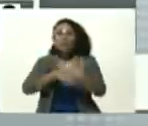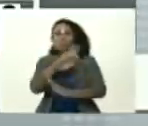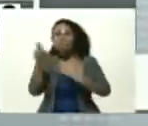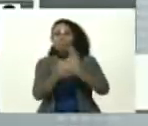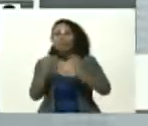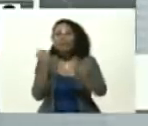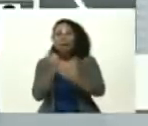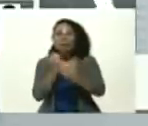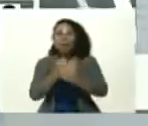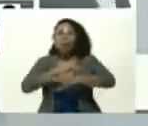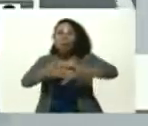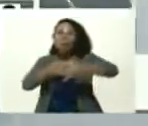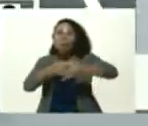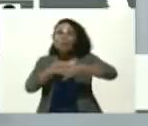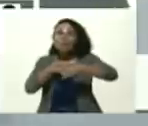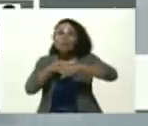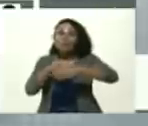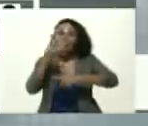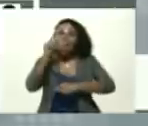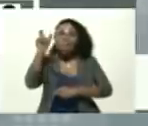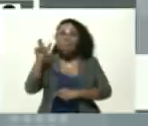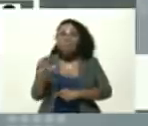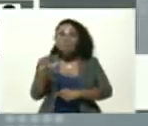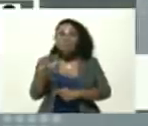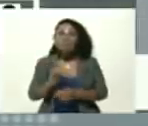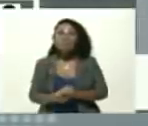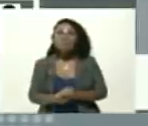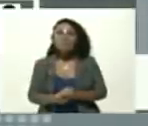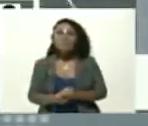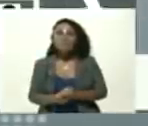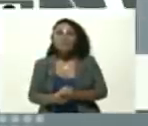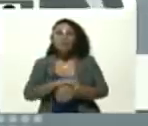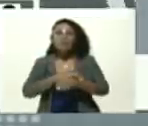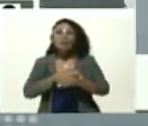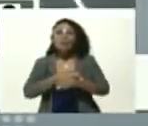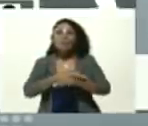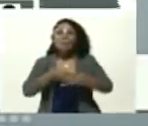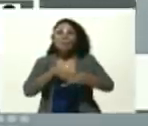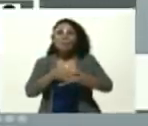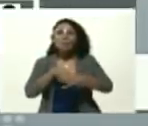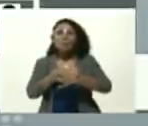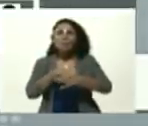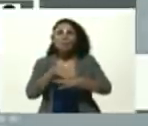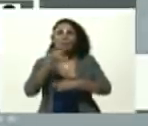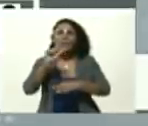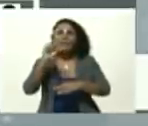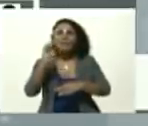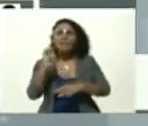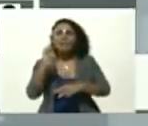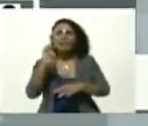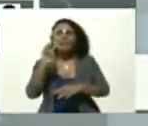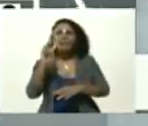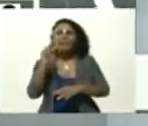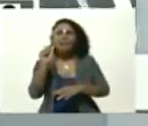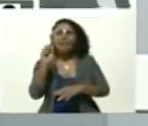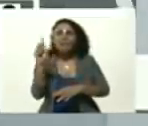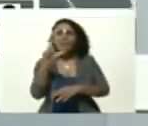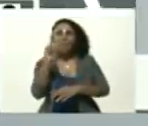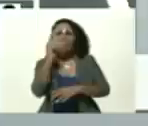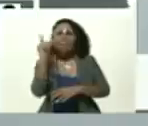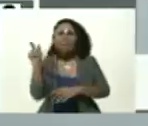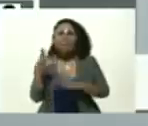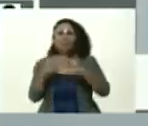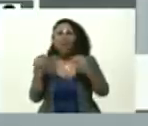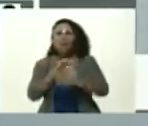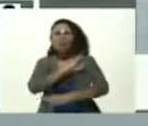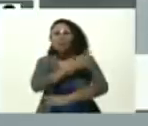Está el ministro Vladimir Padrino, el ministro Ceballos. Está toda la fuerza de tarea Simón